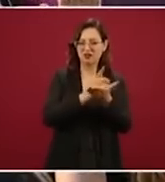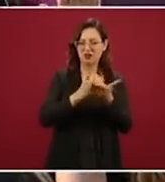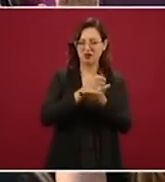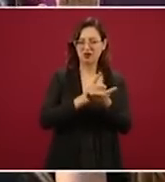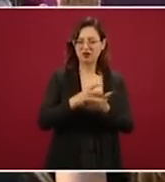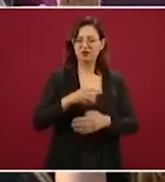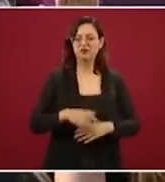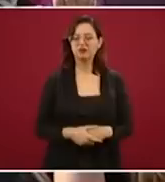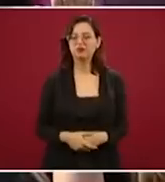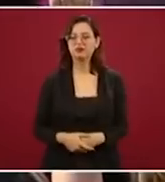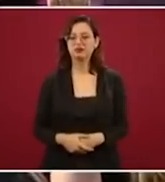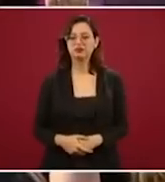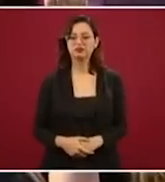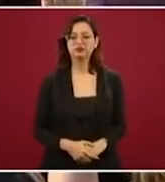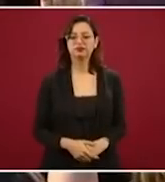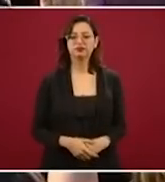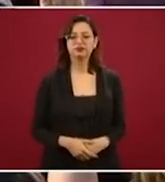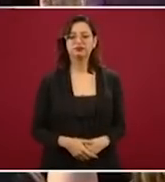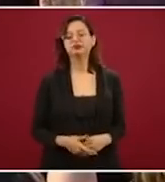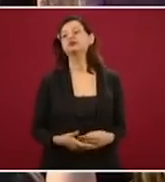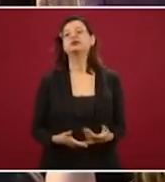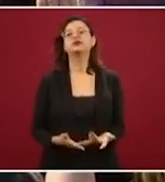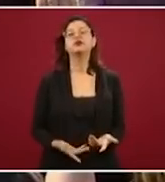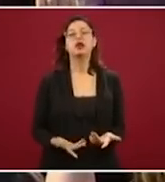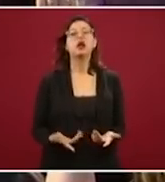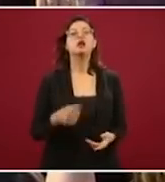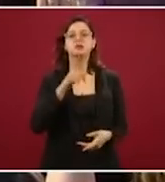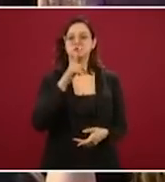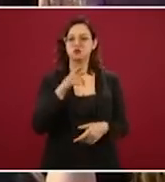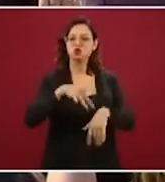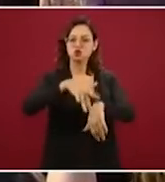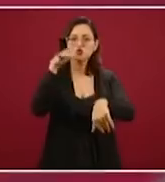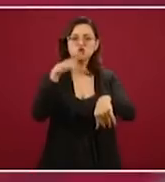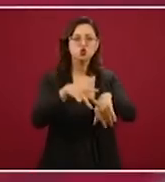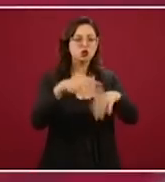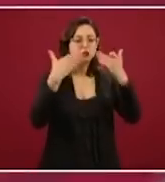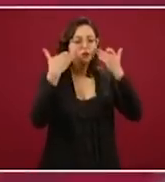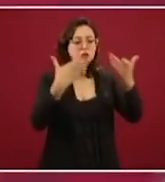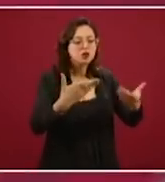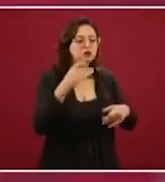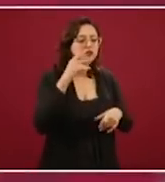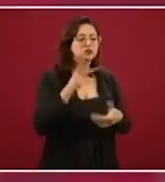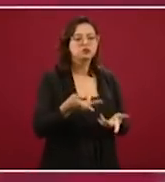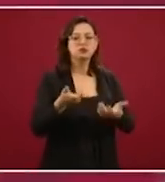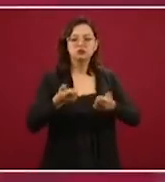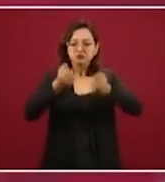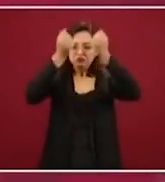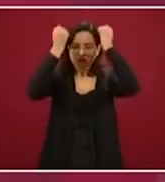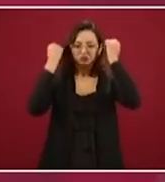con equipo especial para que se puedan acercar a ver todas las sustancias,